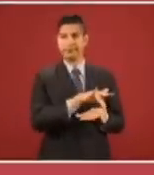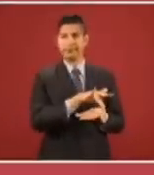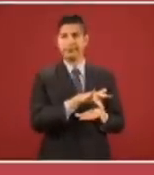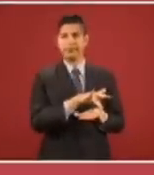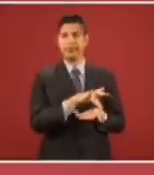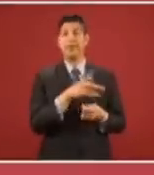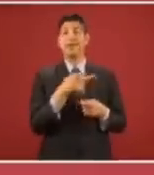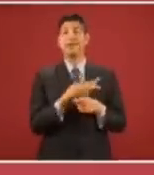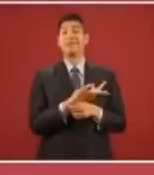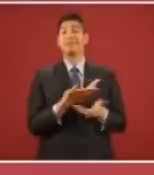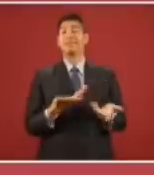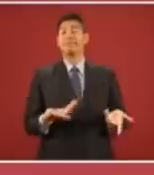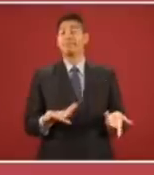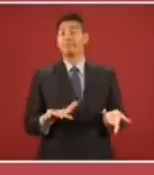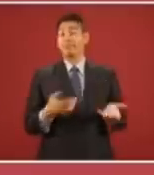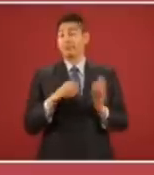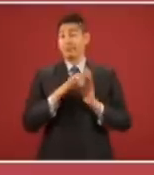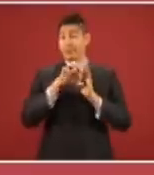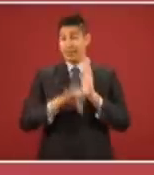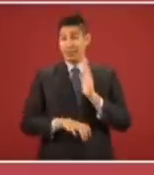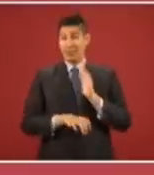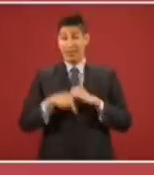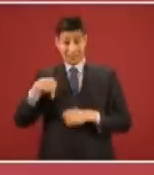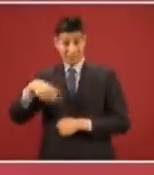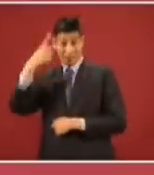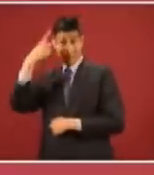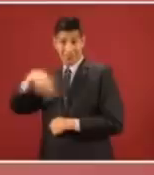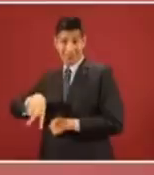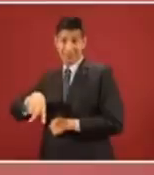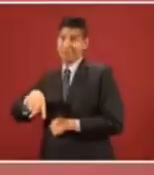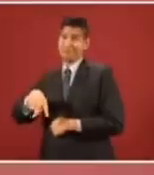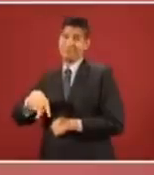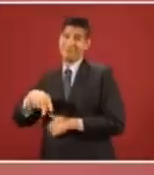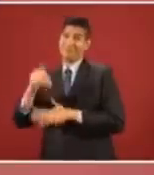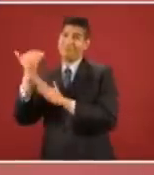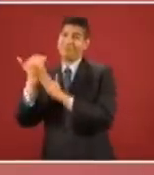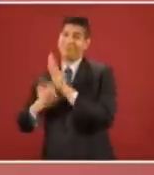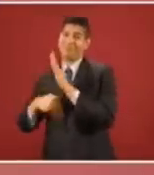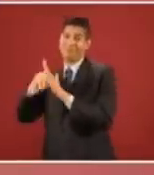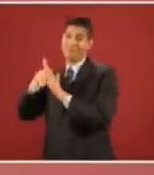Se cayó por completo el salario en México, es de los más bajos del mundo.